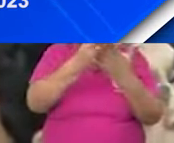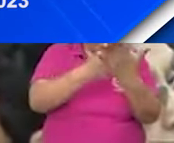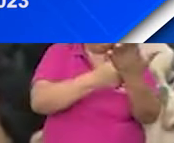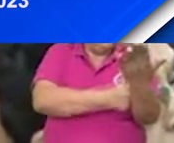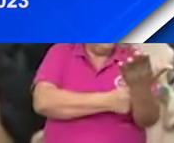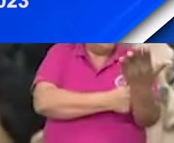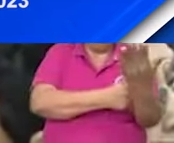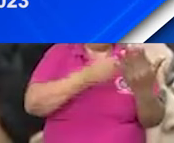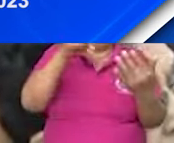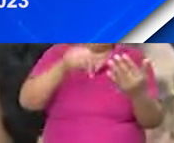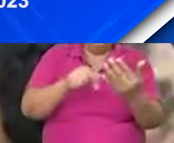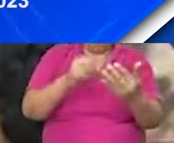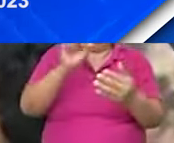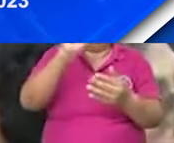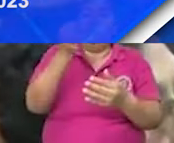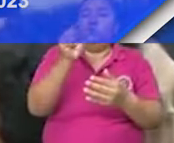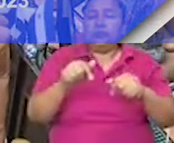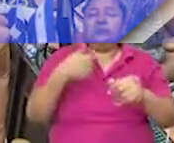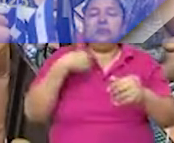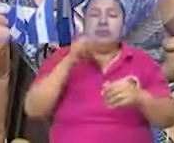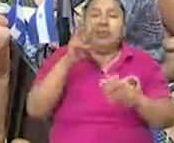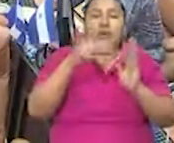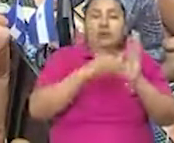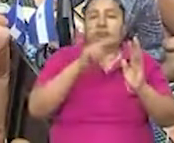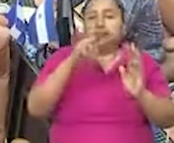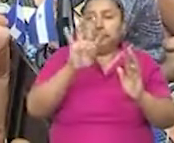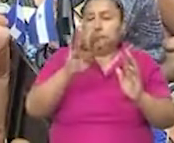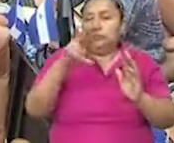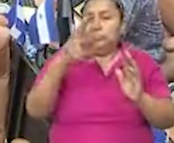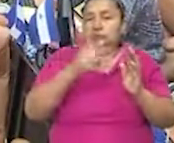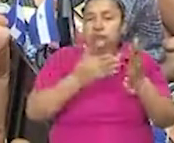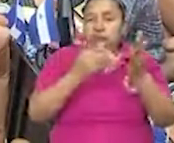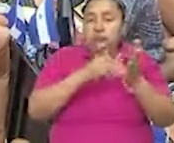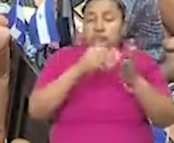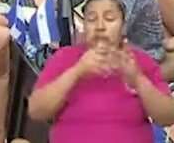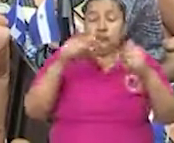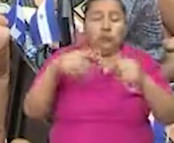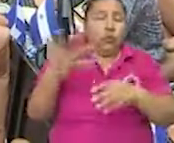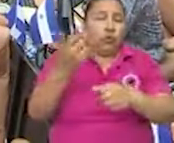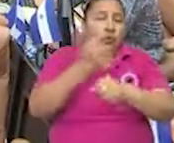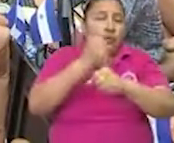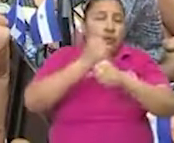presupuesto con un superávit. Noticias 12, Darlene Téllez.